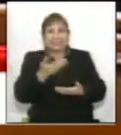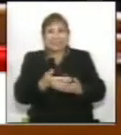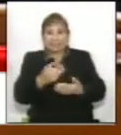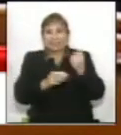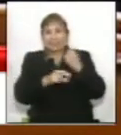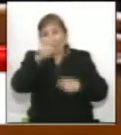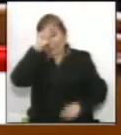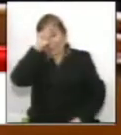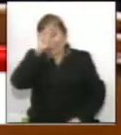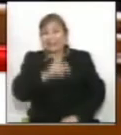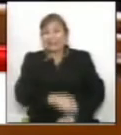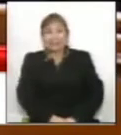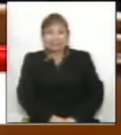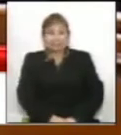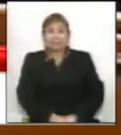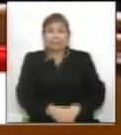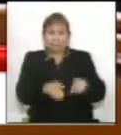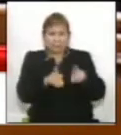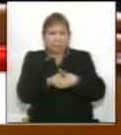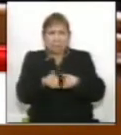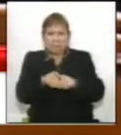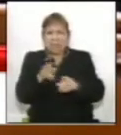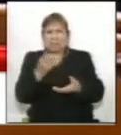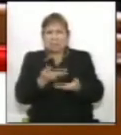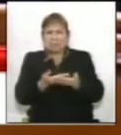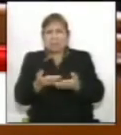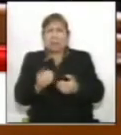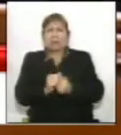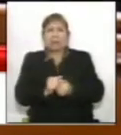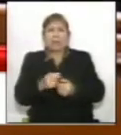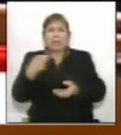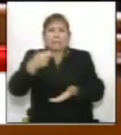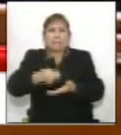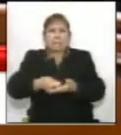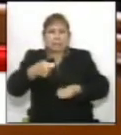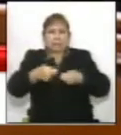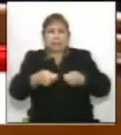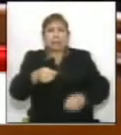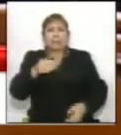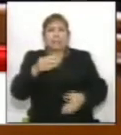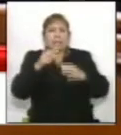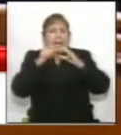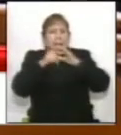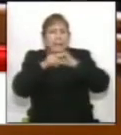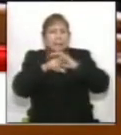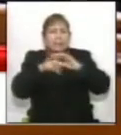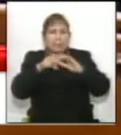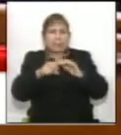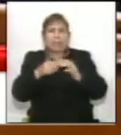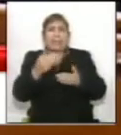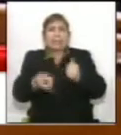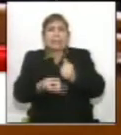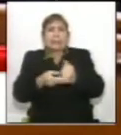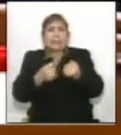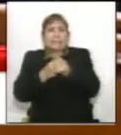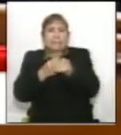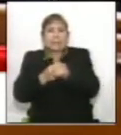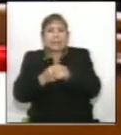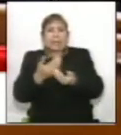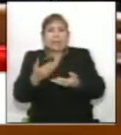ellos. También apostamos por la inversión de la minería. El REFAP respalda a una